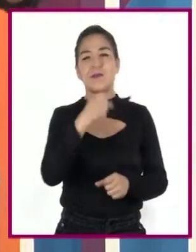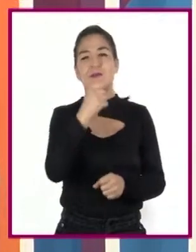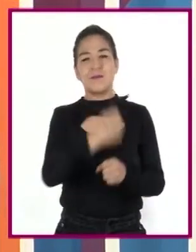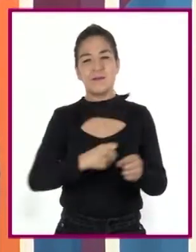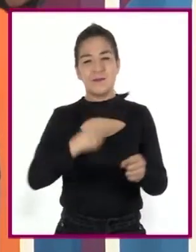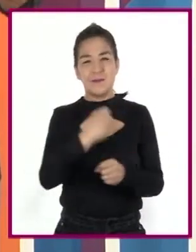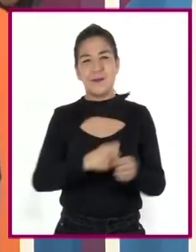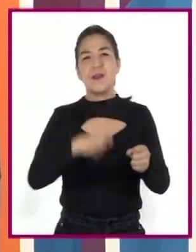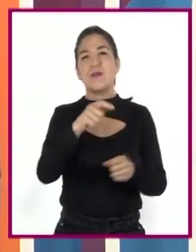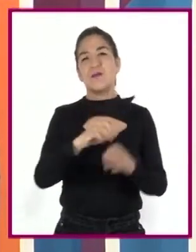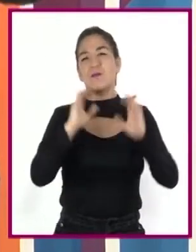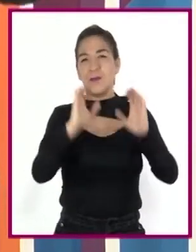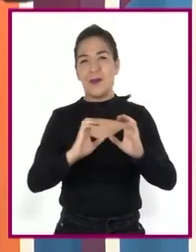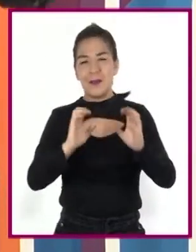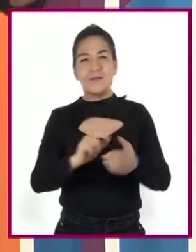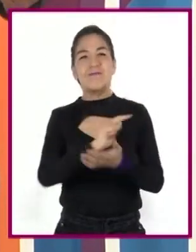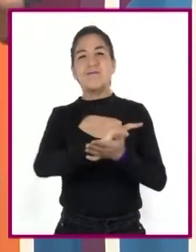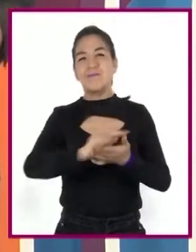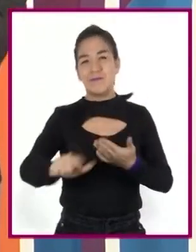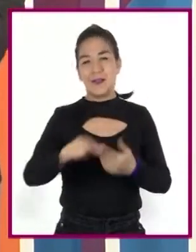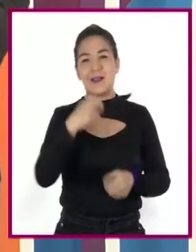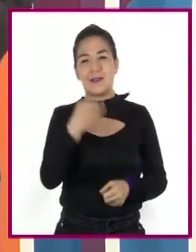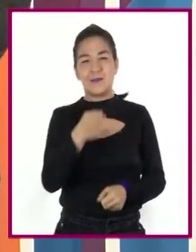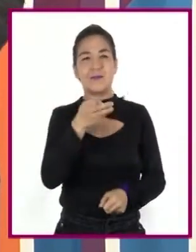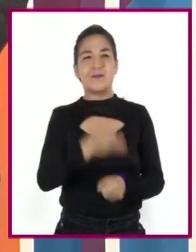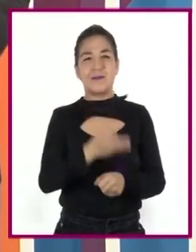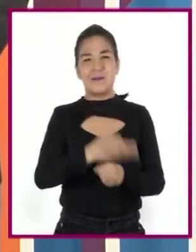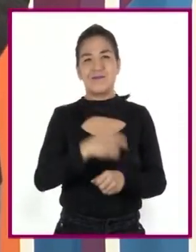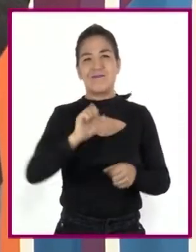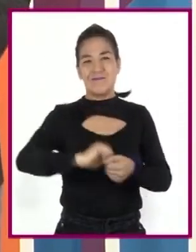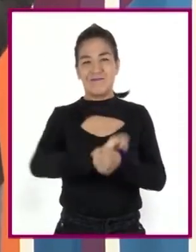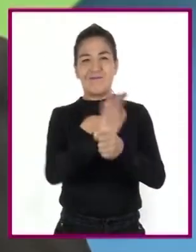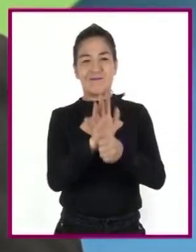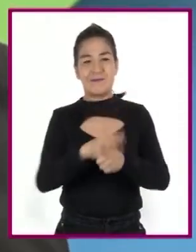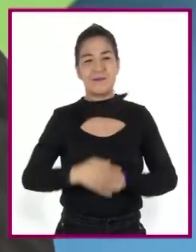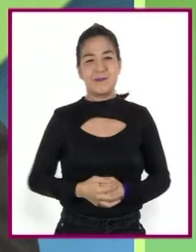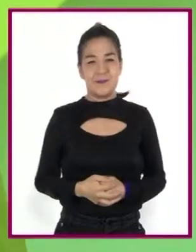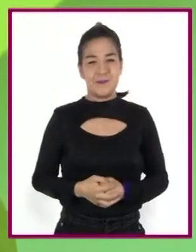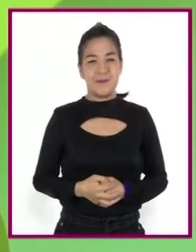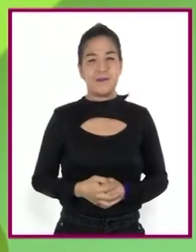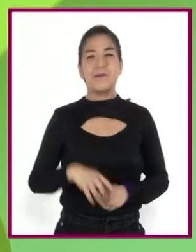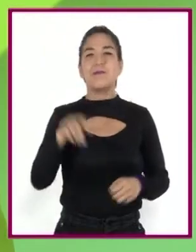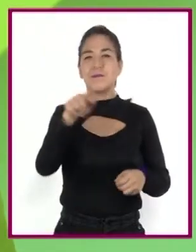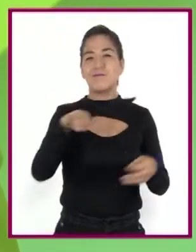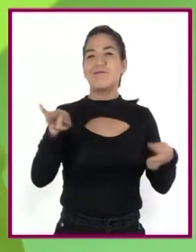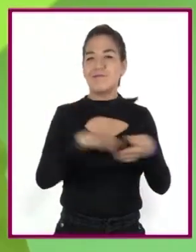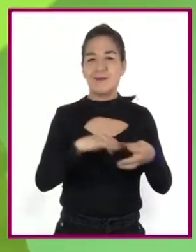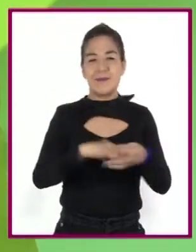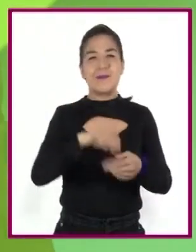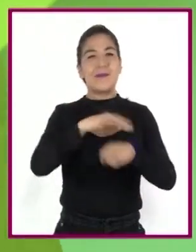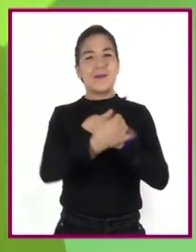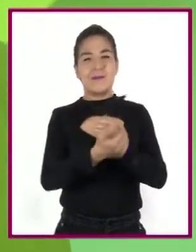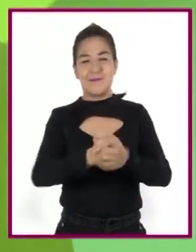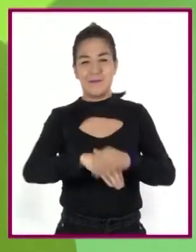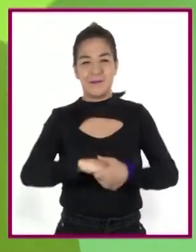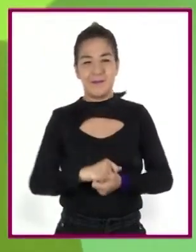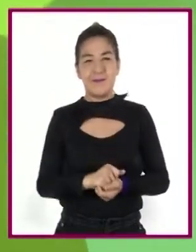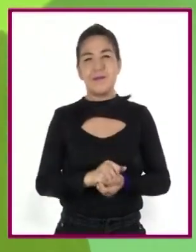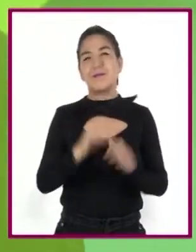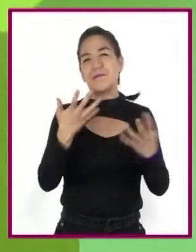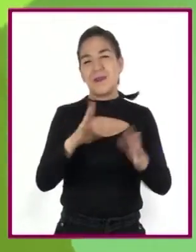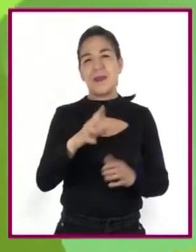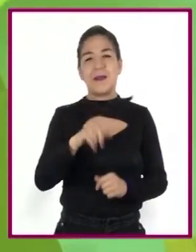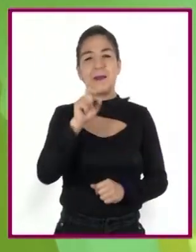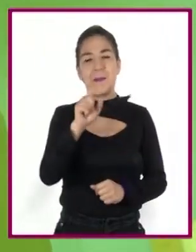las medidas sanitarias que se han implementado durante la pandemia. Lavarse continuamente las manos, por lo